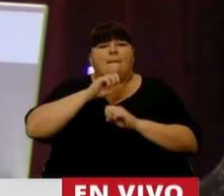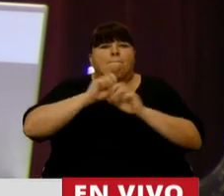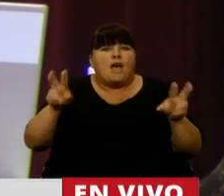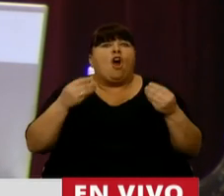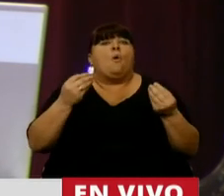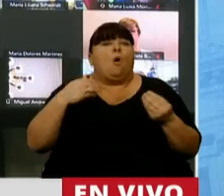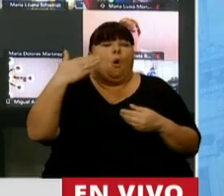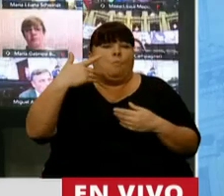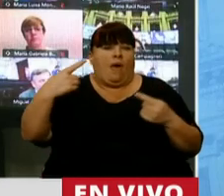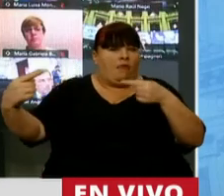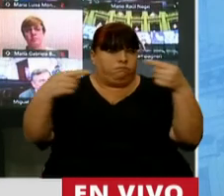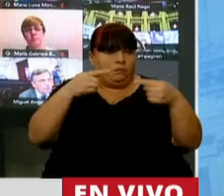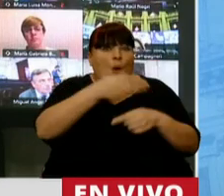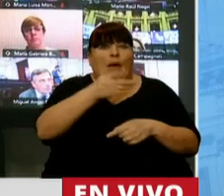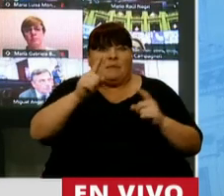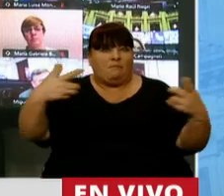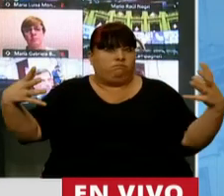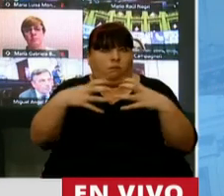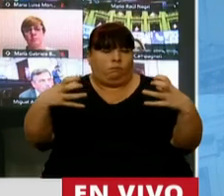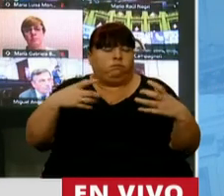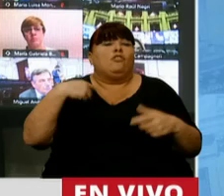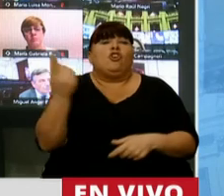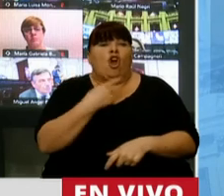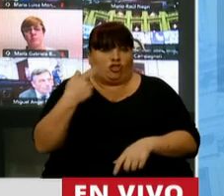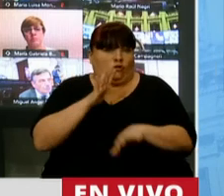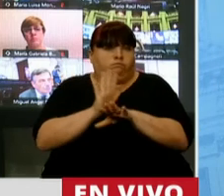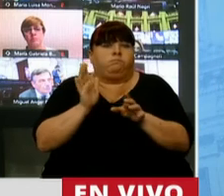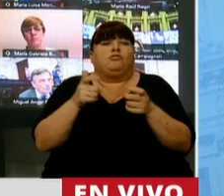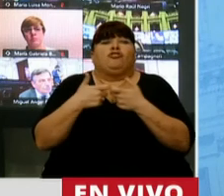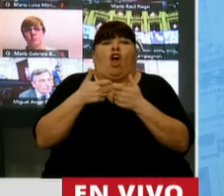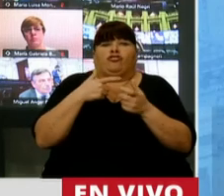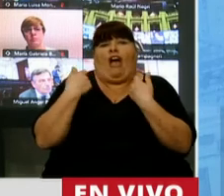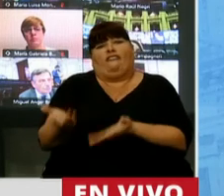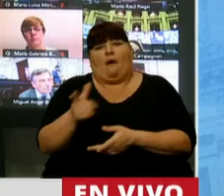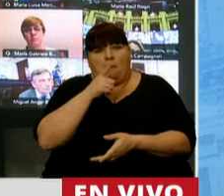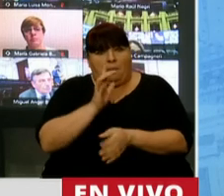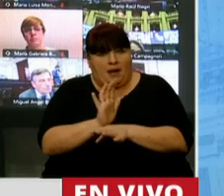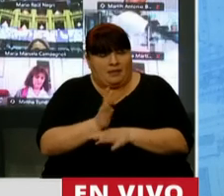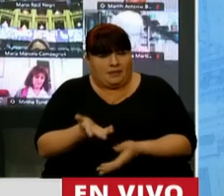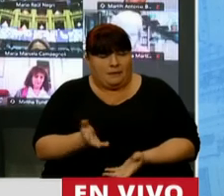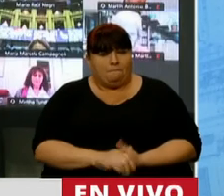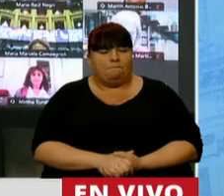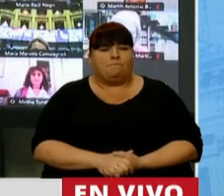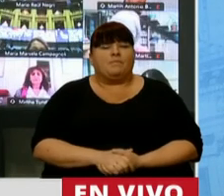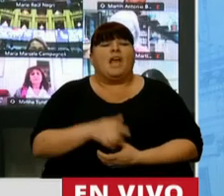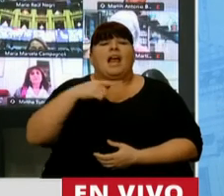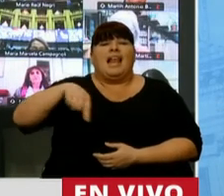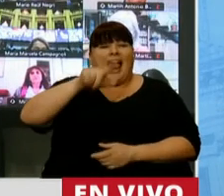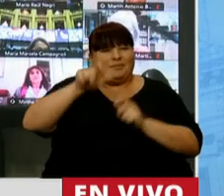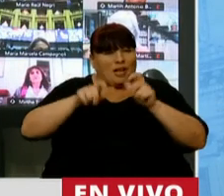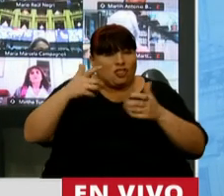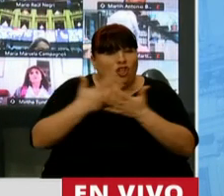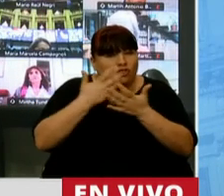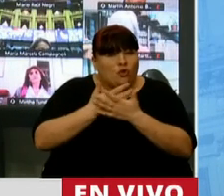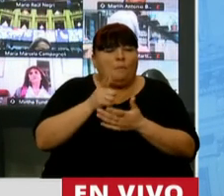profundicen porque pueden haber enfrentamientos entre vecinos y nosotros vamos a ser cómplices de esa situación. Las víctimas de esos delitos